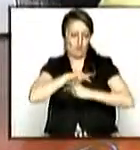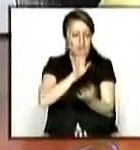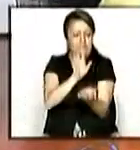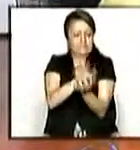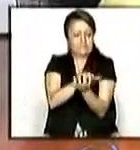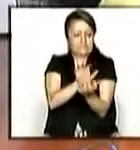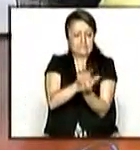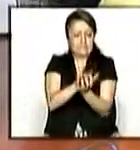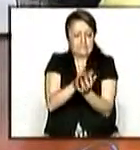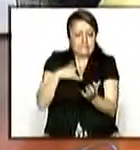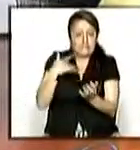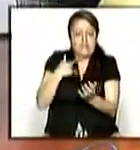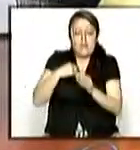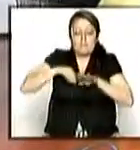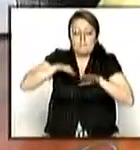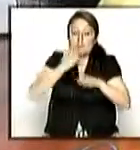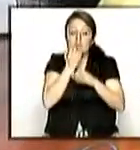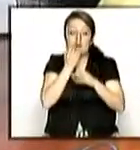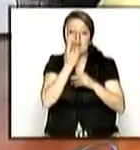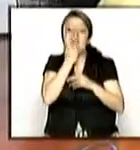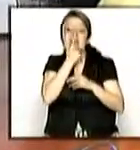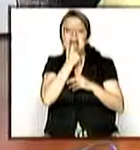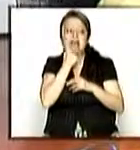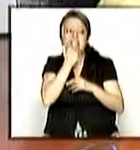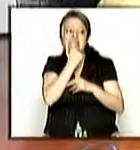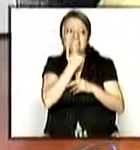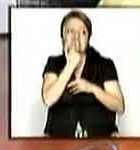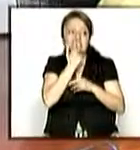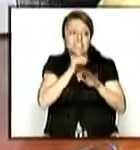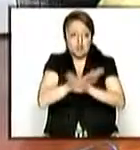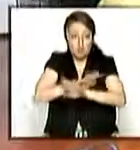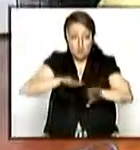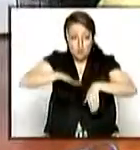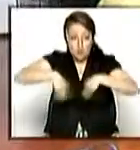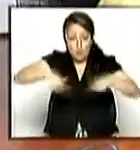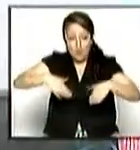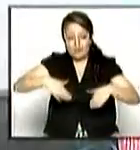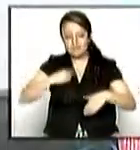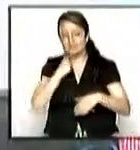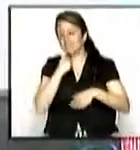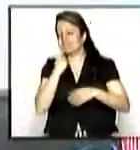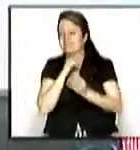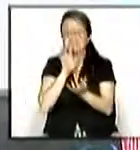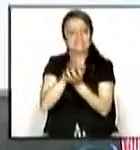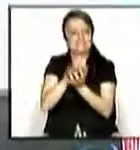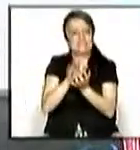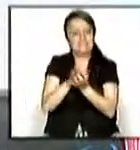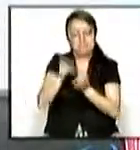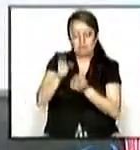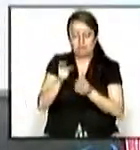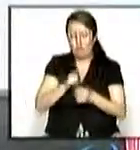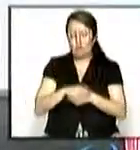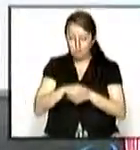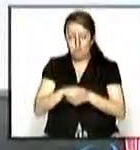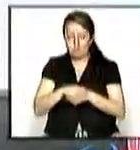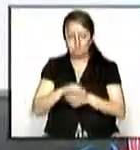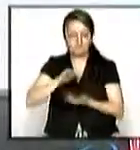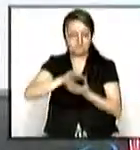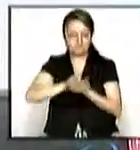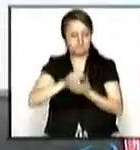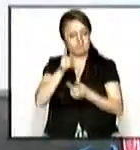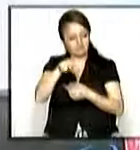nivel masticatorio, por lo que yo les decía anteriormente, y más la estética y que la persona recupere